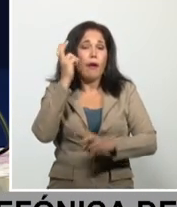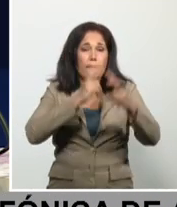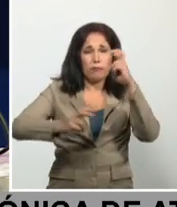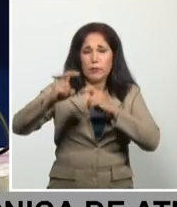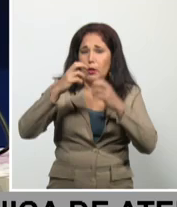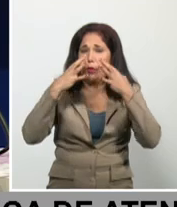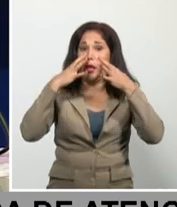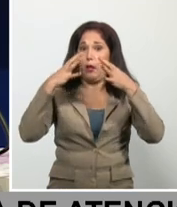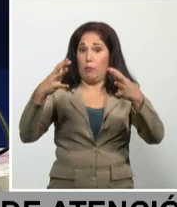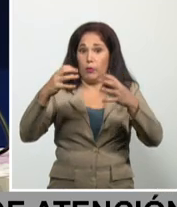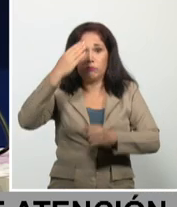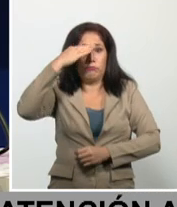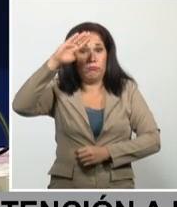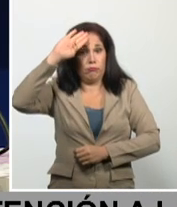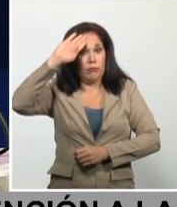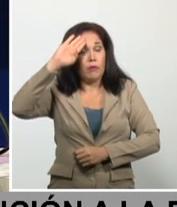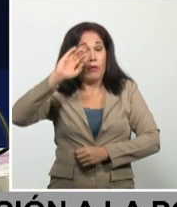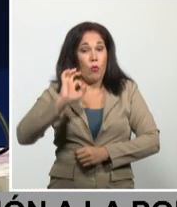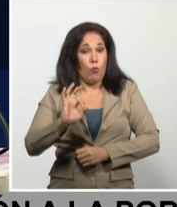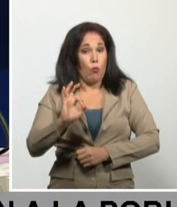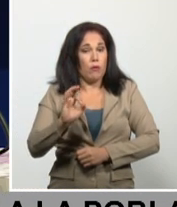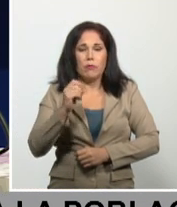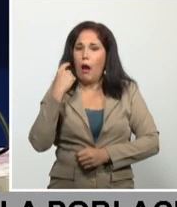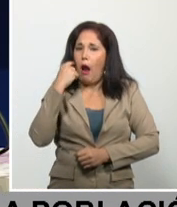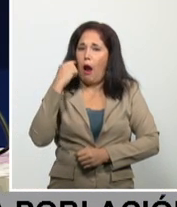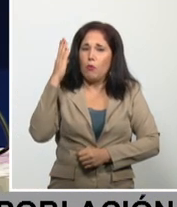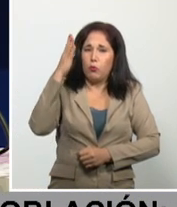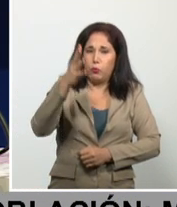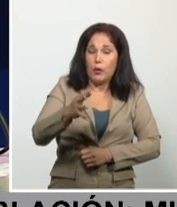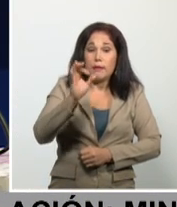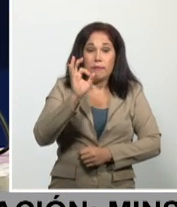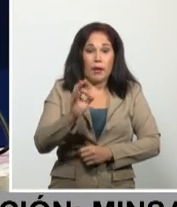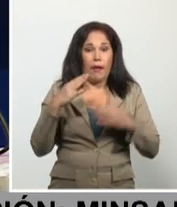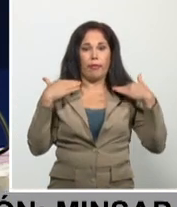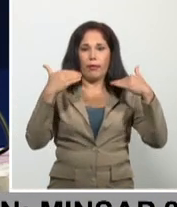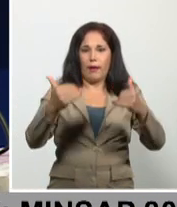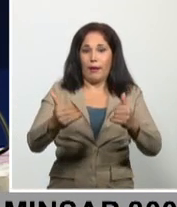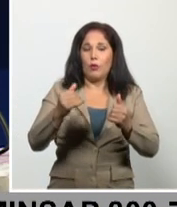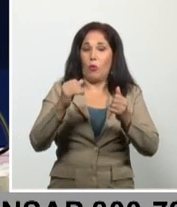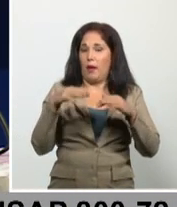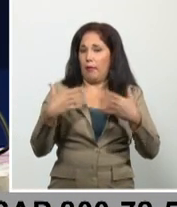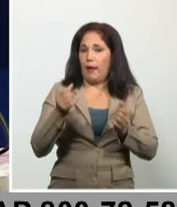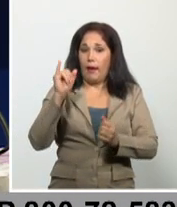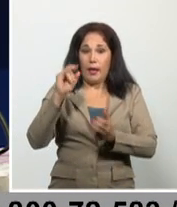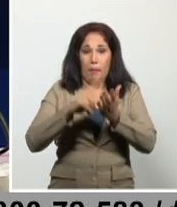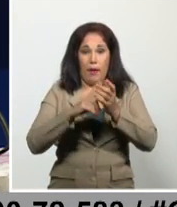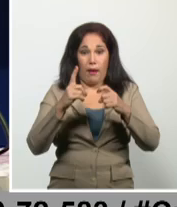de nuestro país, que durante muchos años fue la directora del Instituto Finlay,